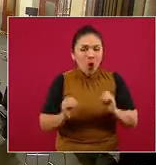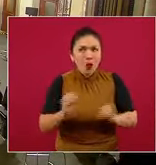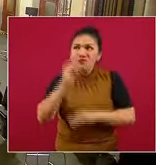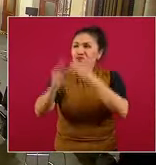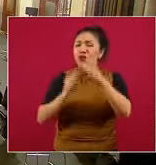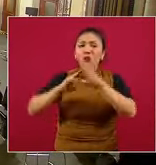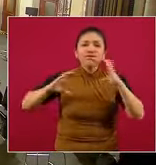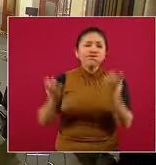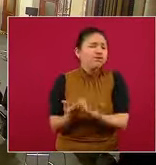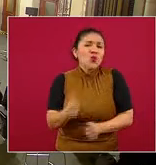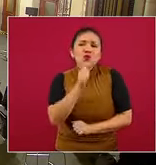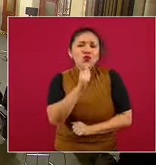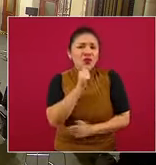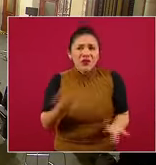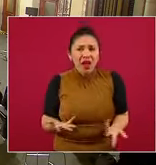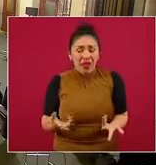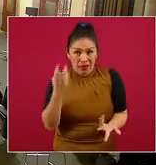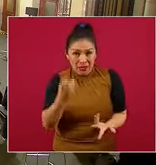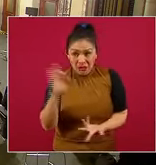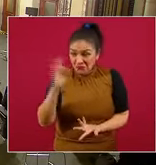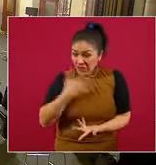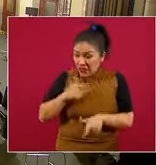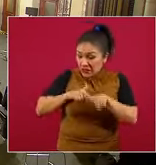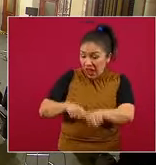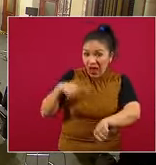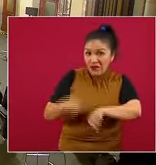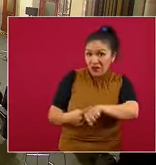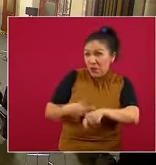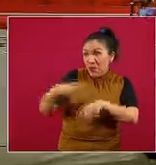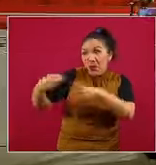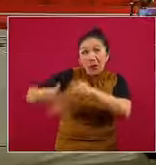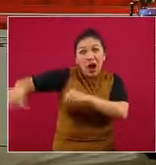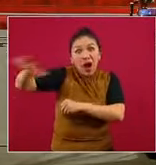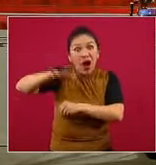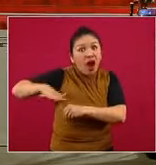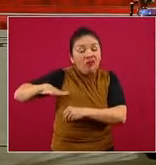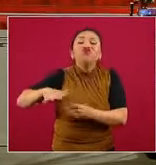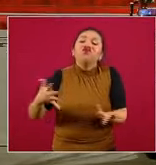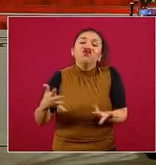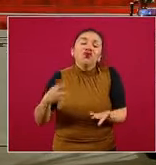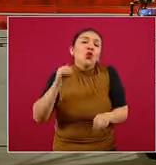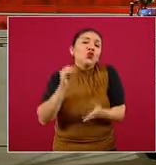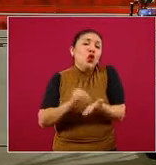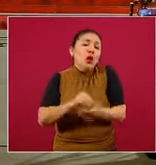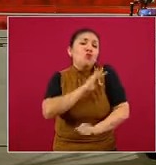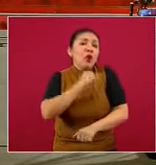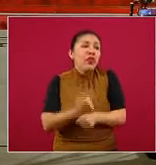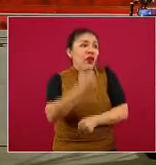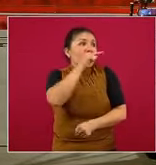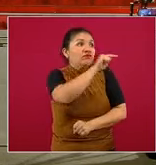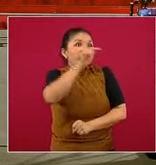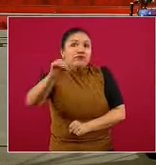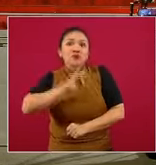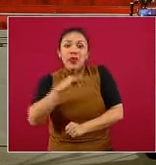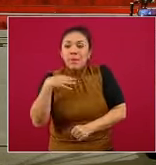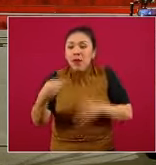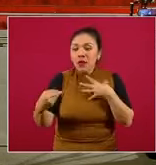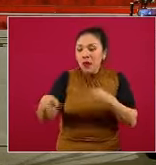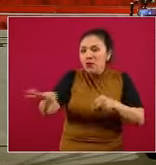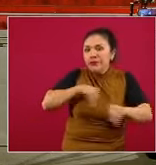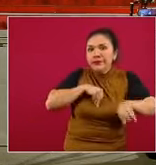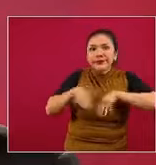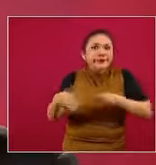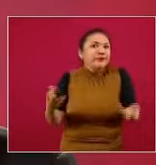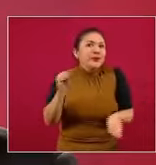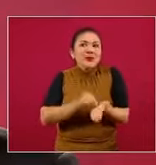mundo entero. En tanto que exista la epidemia, tendremos riesgo de contagiarnos o de contagiar a otras